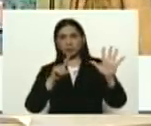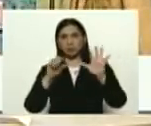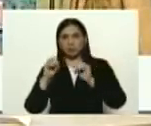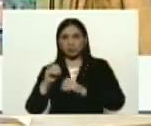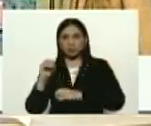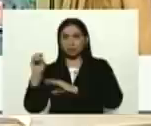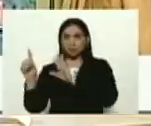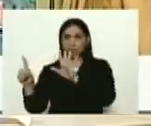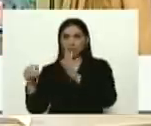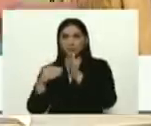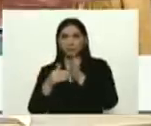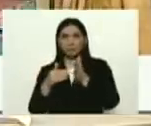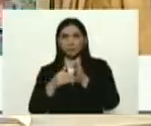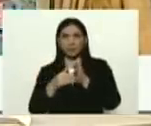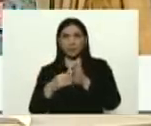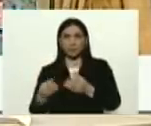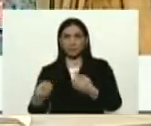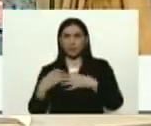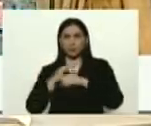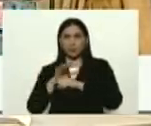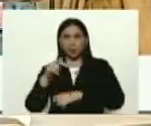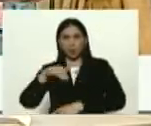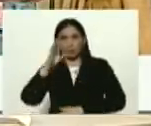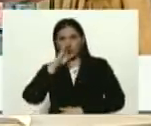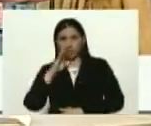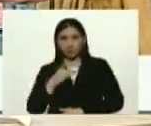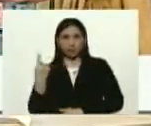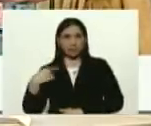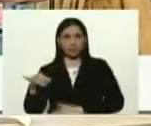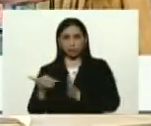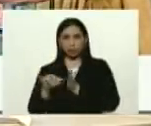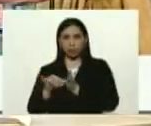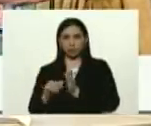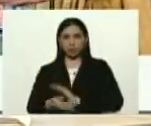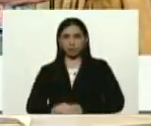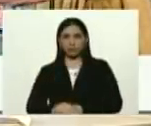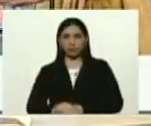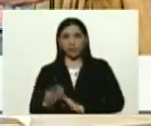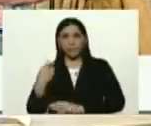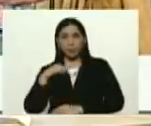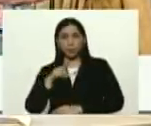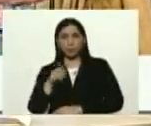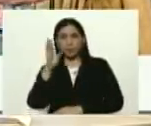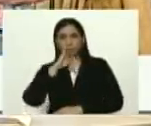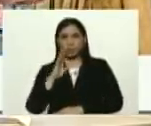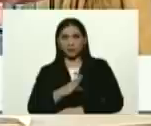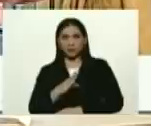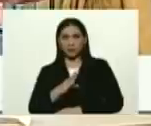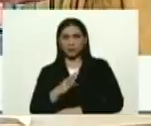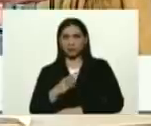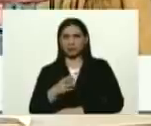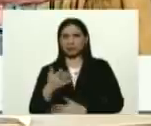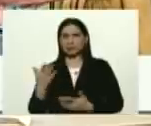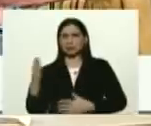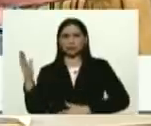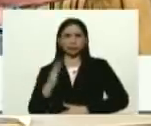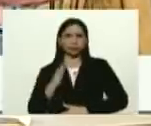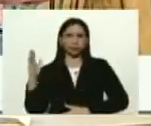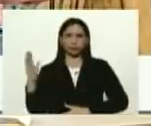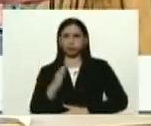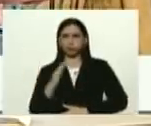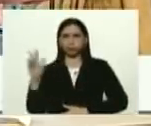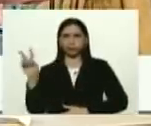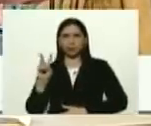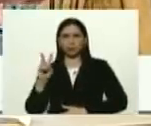606.000 casos. Hoy, Brasil, lo tenemos al lado. Por eso es que Brasil están pasando decenas de venezolanos